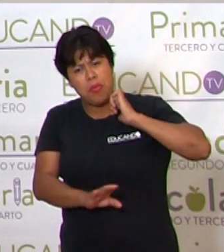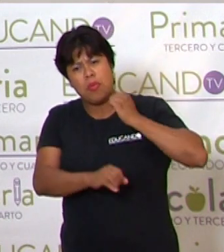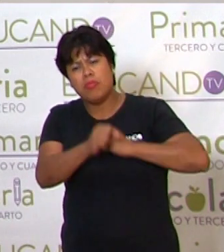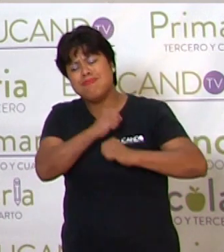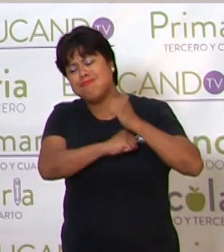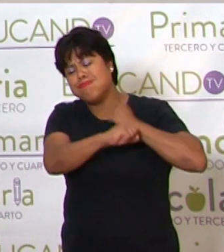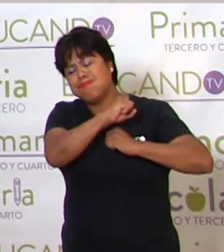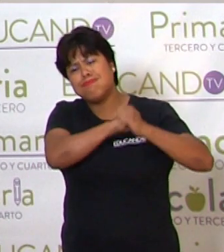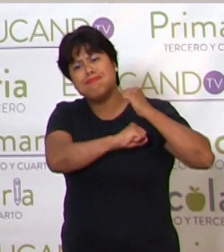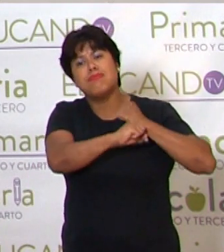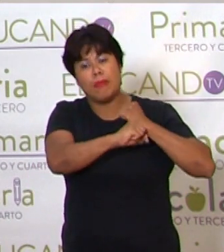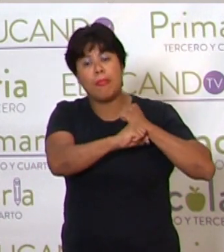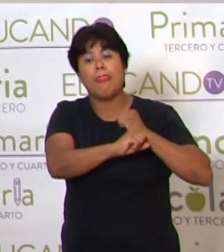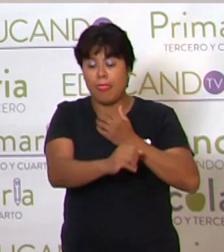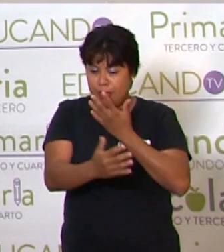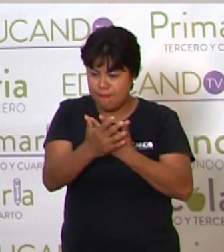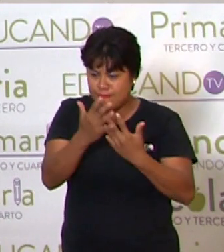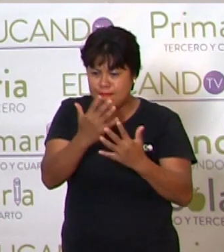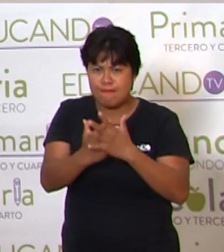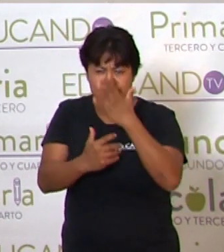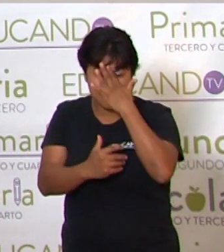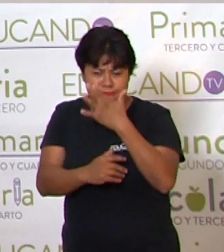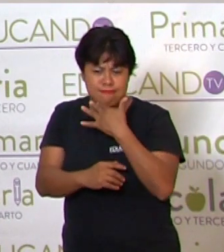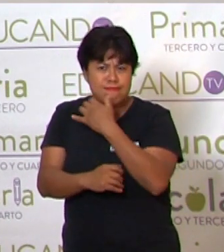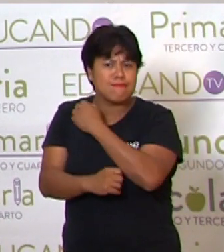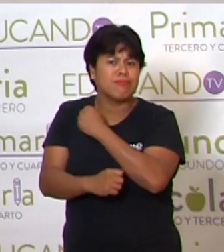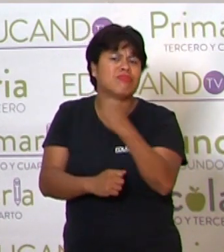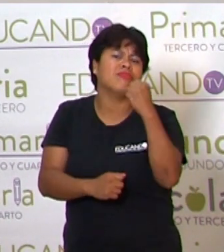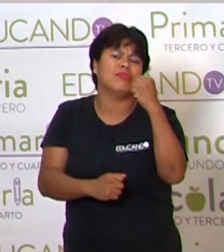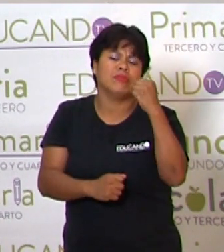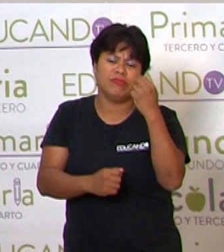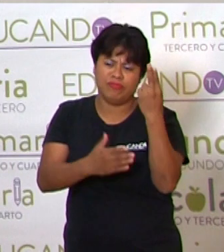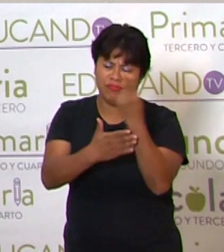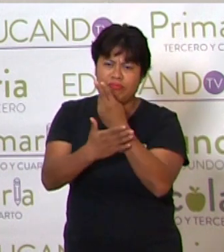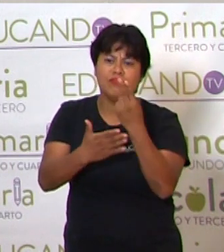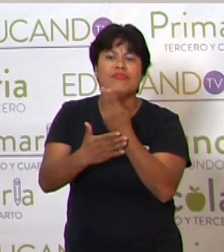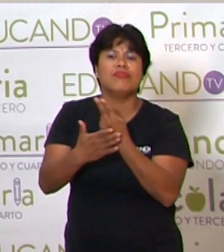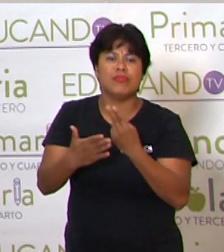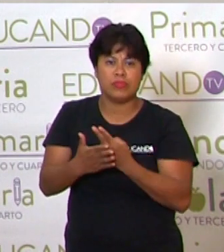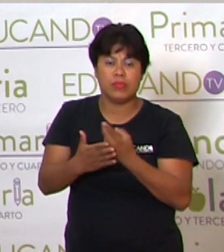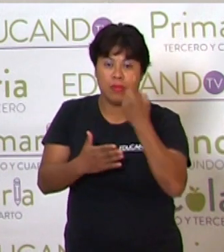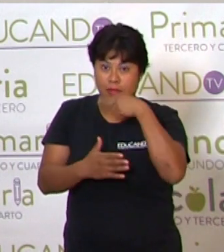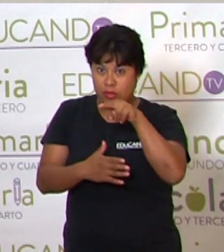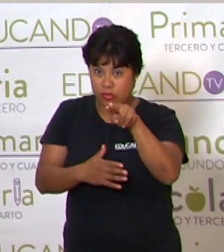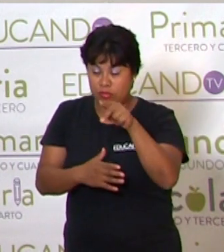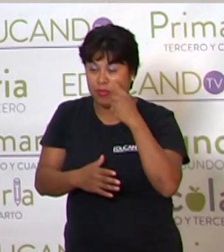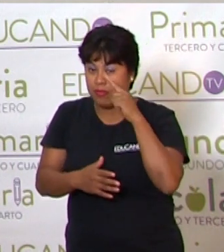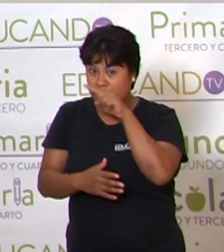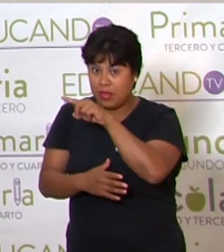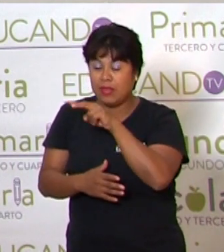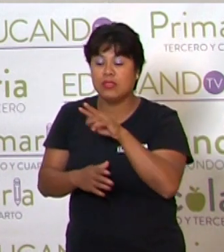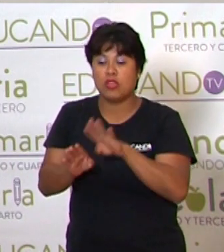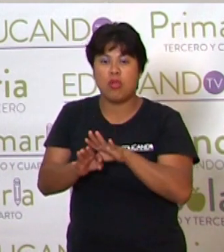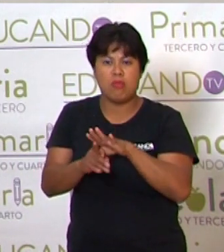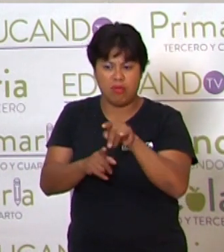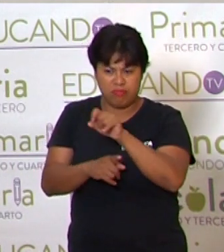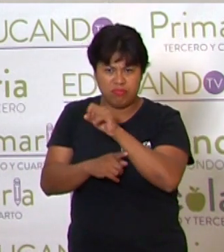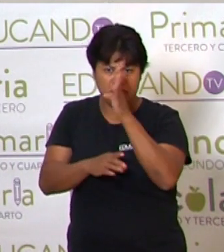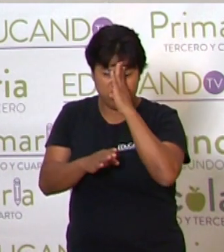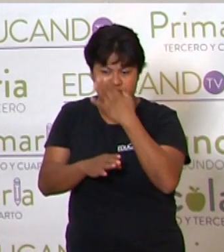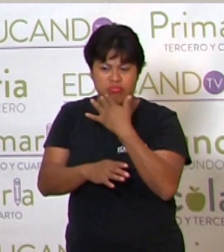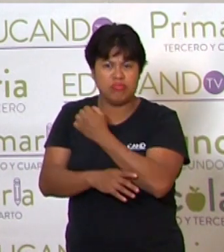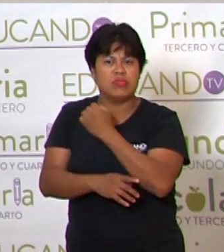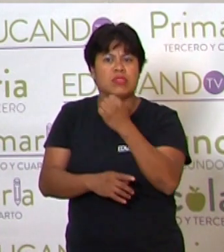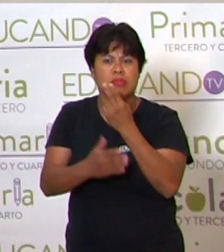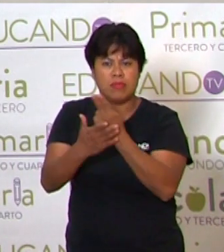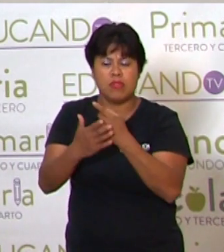eran unos dibujantes excelsos. Y para que ustedes vean qué tan excelsos eran estos